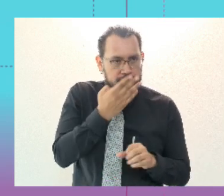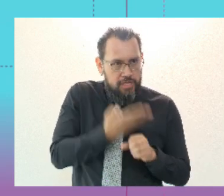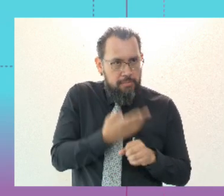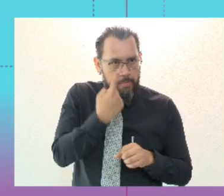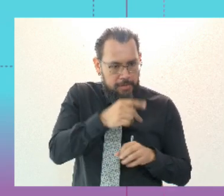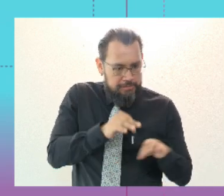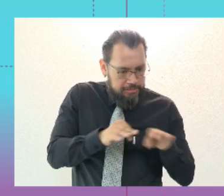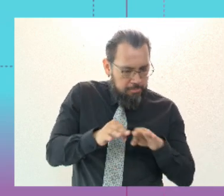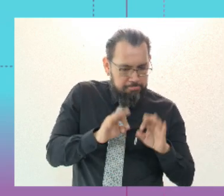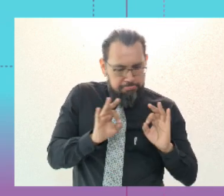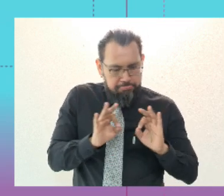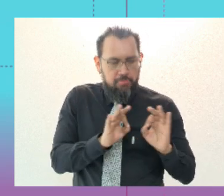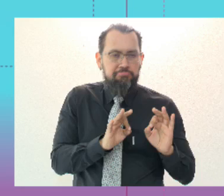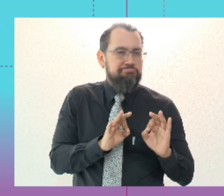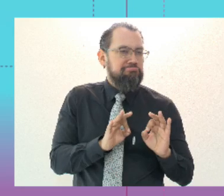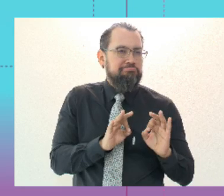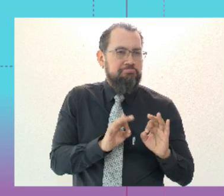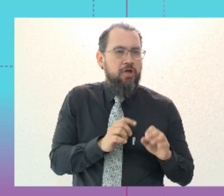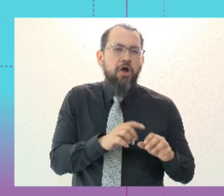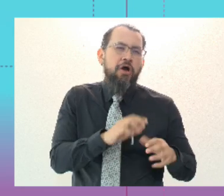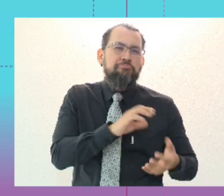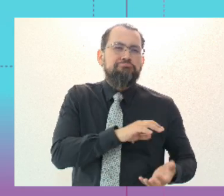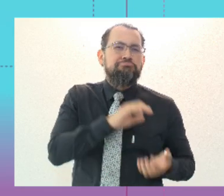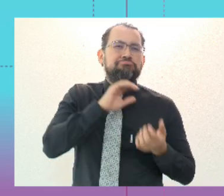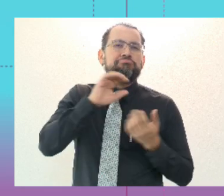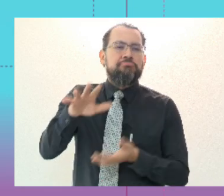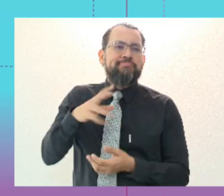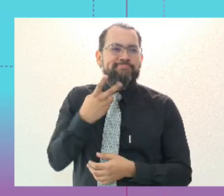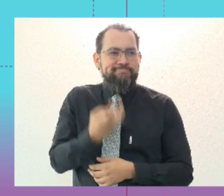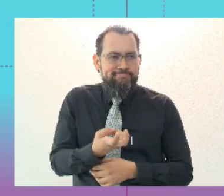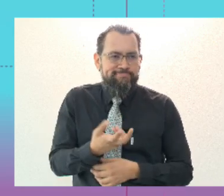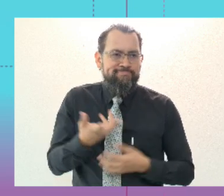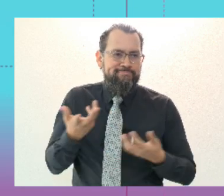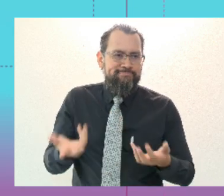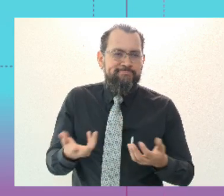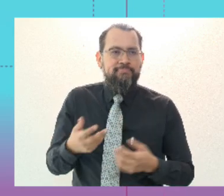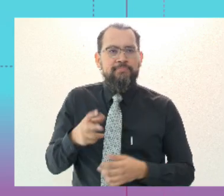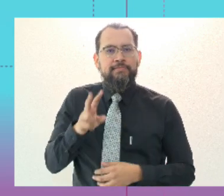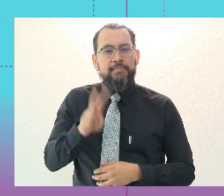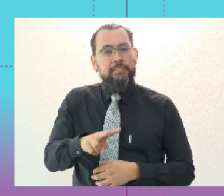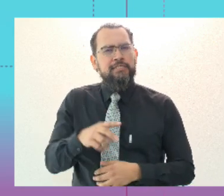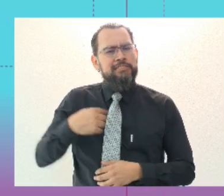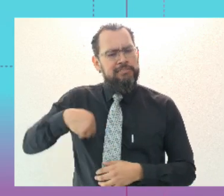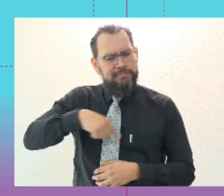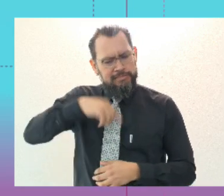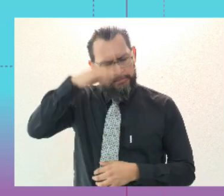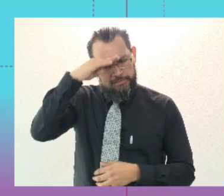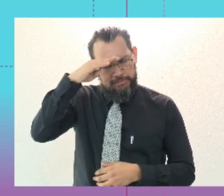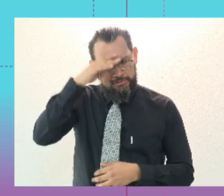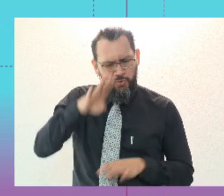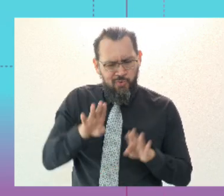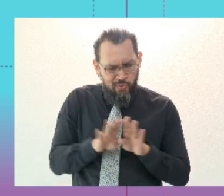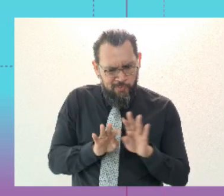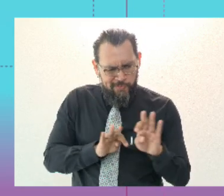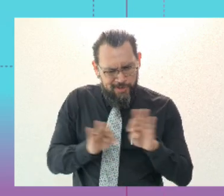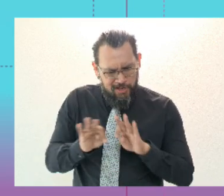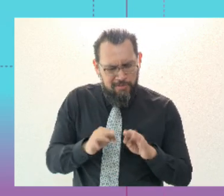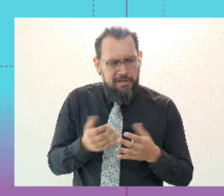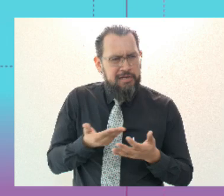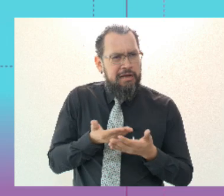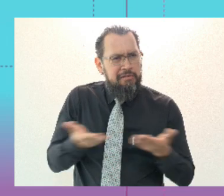Entonces, creo que desde ahí vale la pena reflexionar cómo estamos trabajando, qué es lo que estamos haciendo. Hoy por